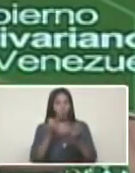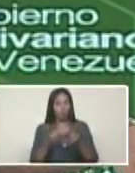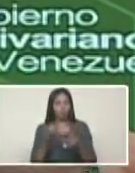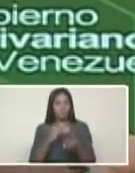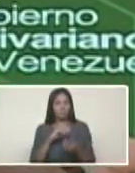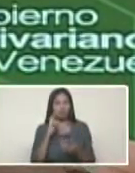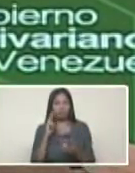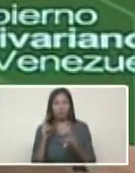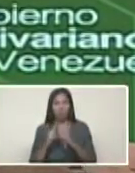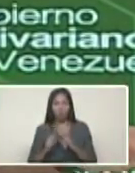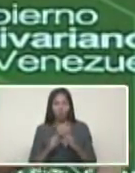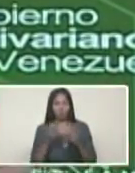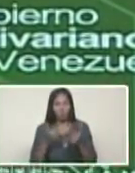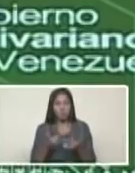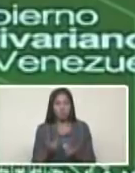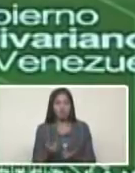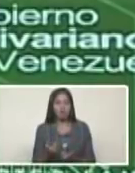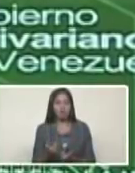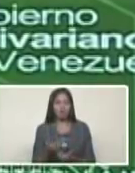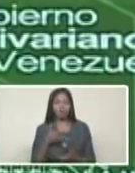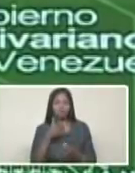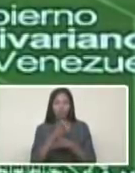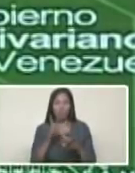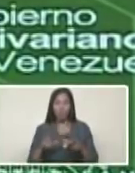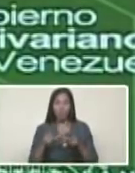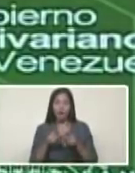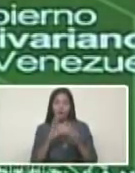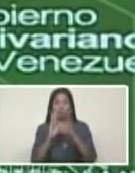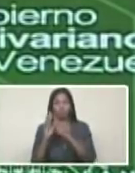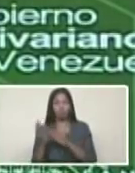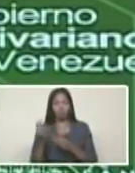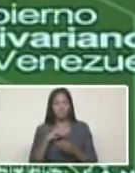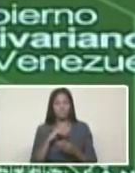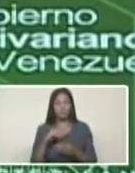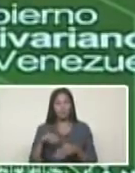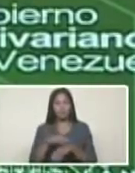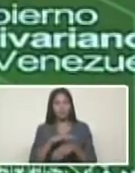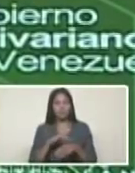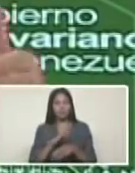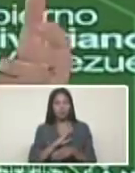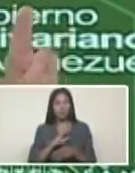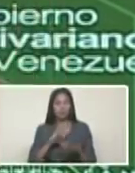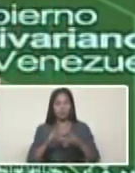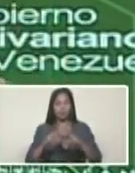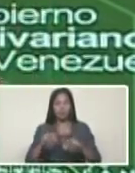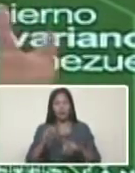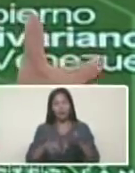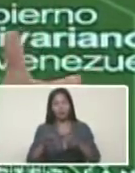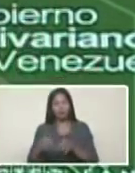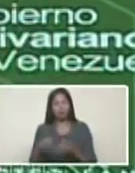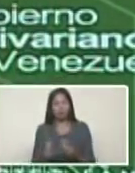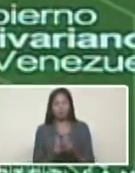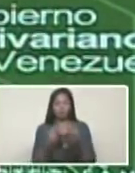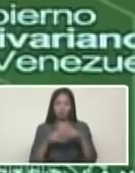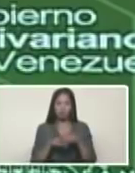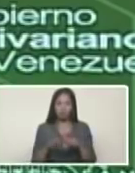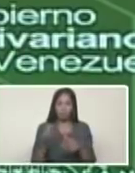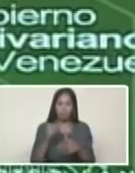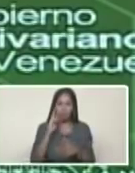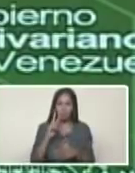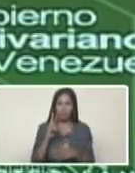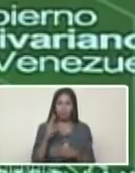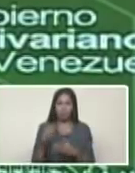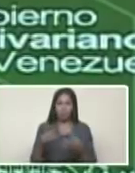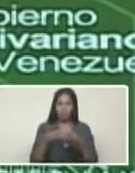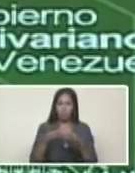usted las conoce muy bien. Y que fuimos, pues, en coordinación con el Ministerio de Agricultura y Tierra, complementándonos, pues. Ahí tenemos